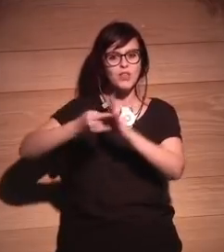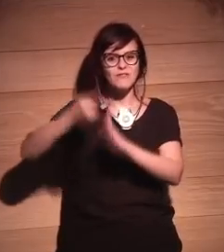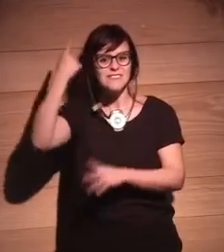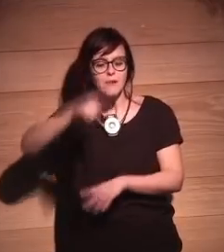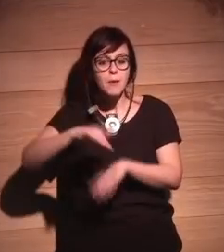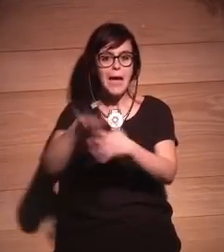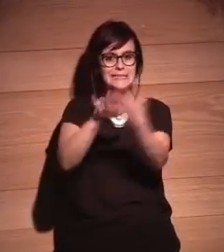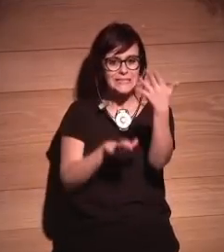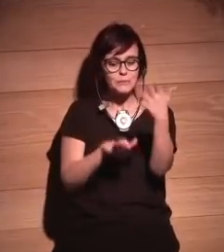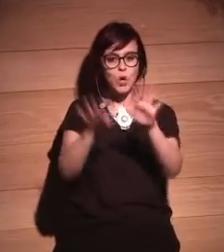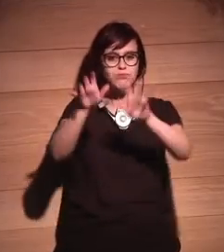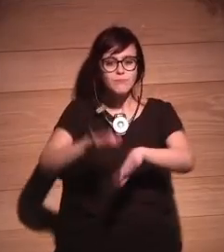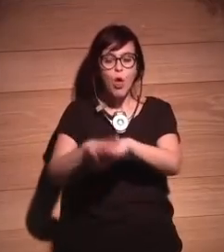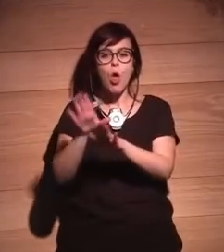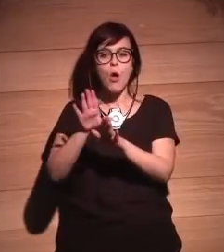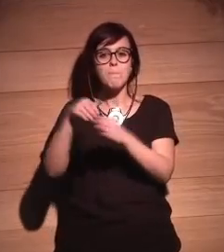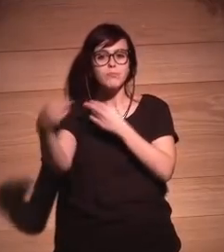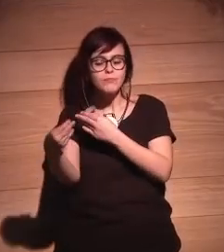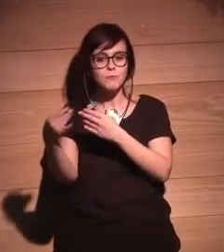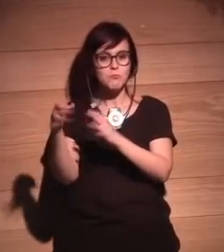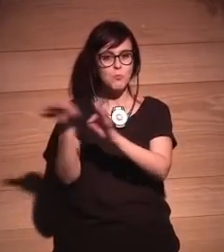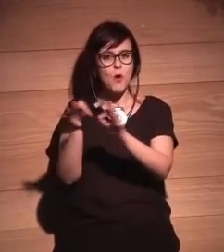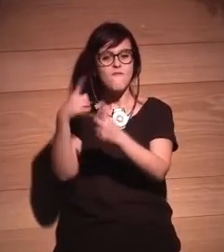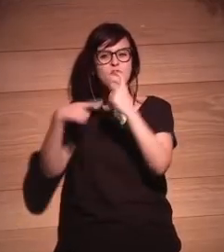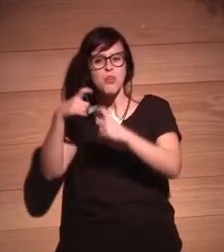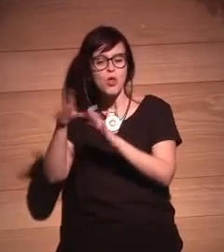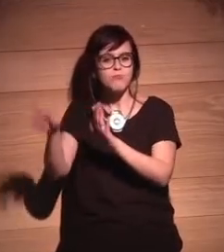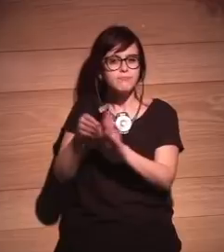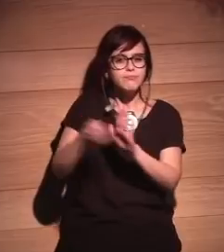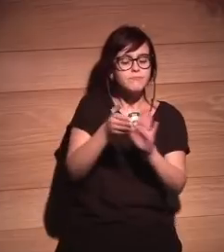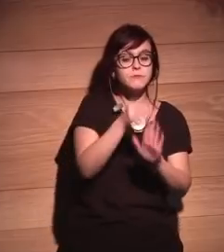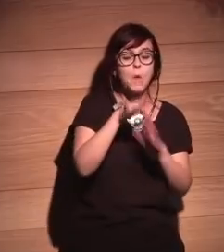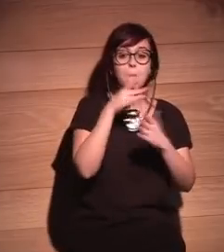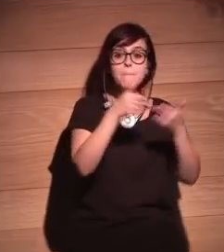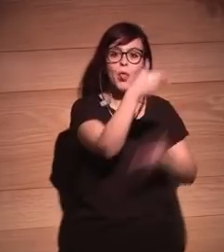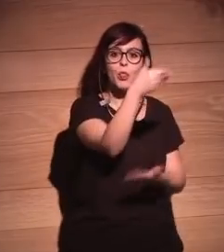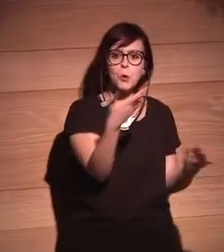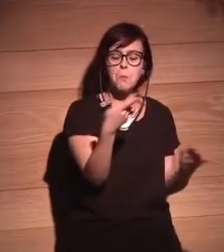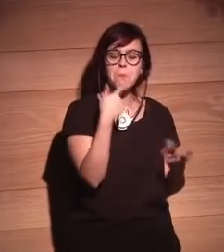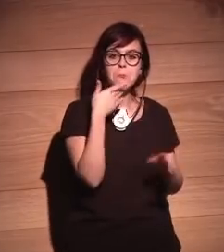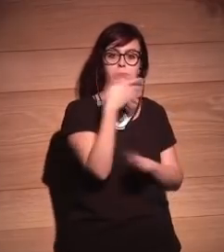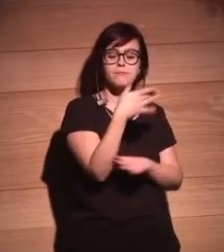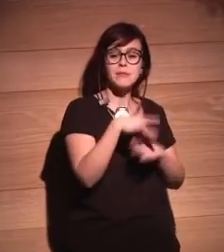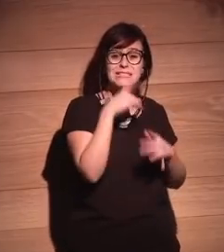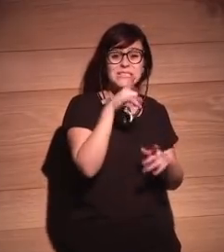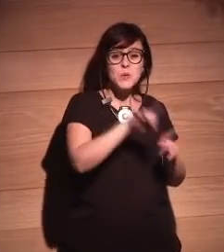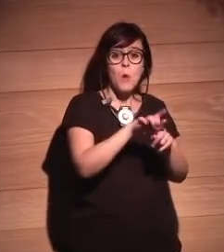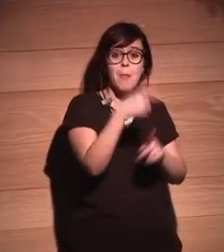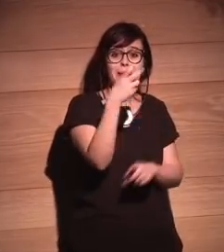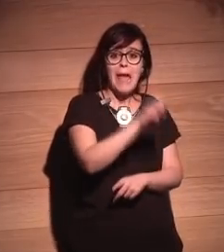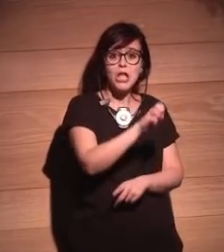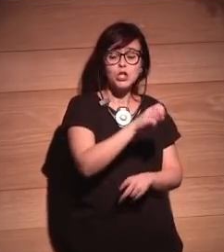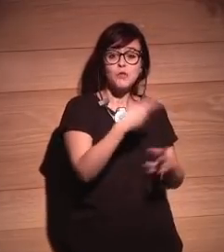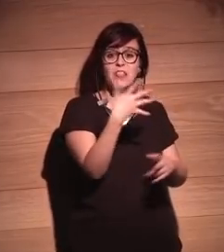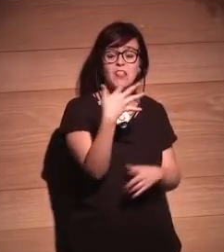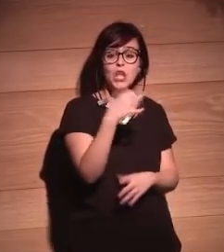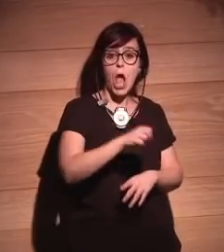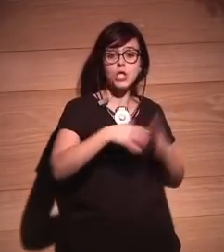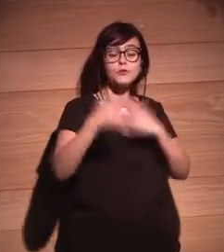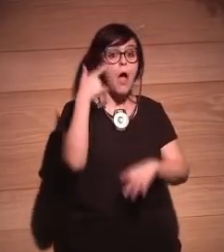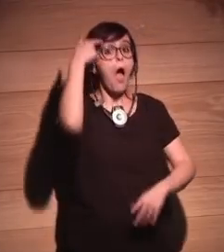sabe escribir un proyecto, sabe documentar un proyecto. Tú llegas a un periódico y la gente sigue, como hacíamos hace 20 años o 25 años,